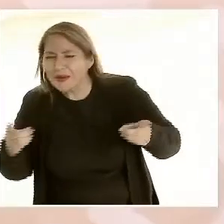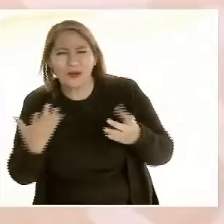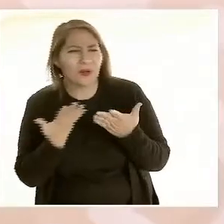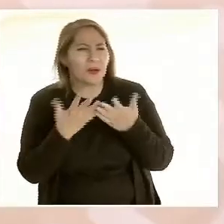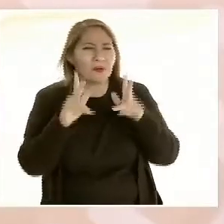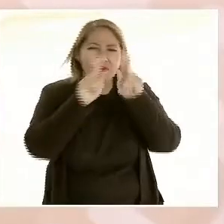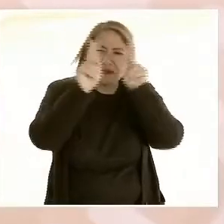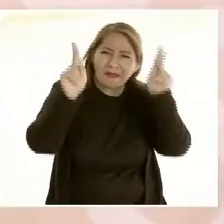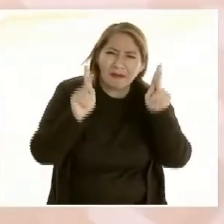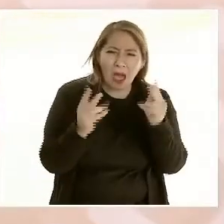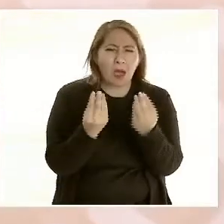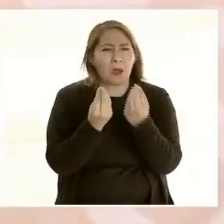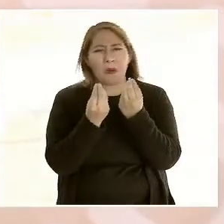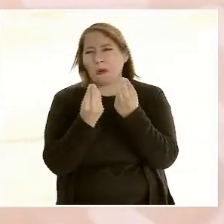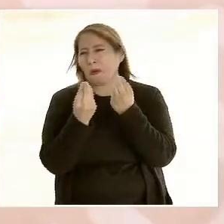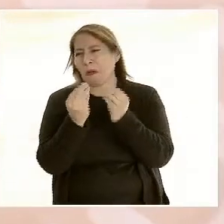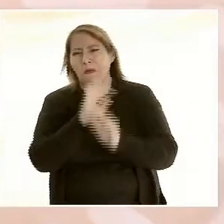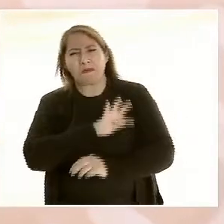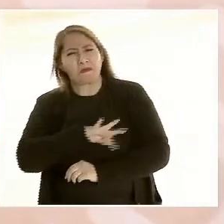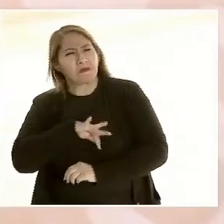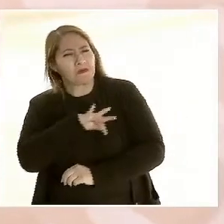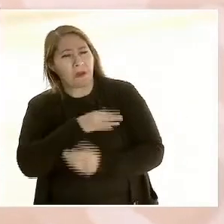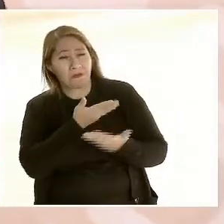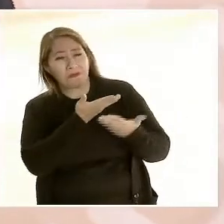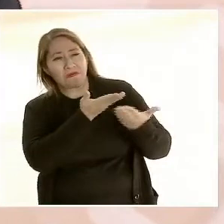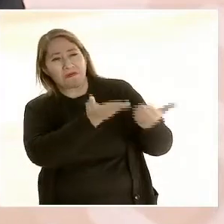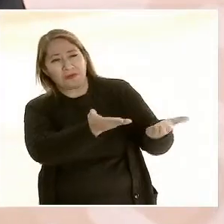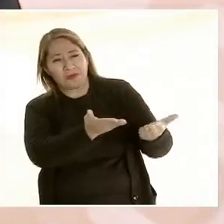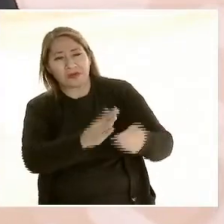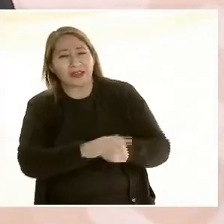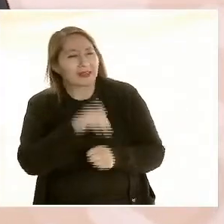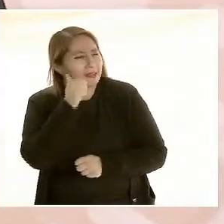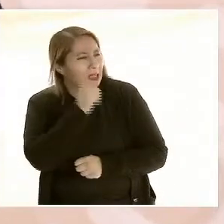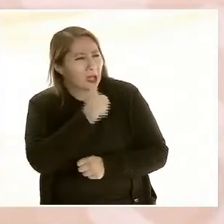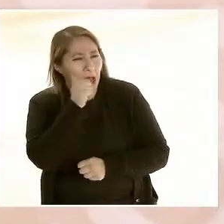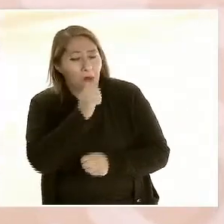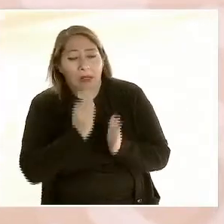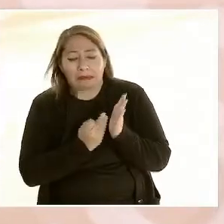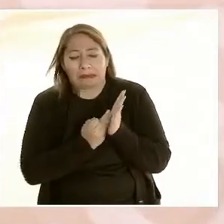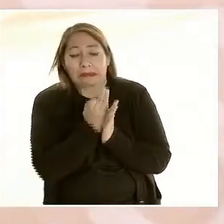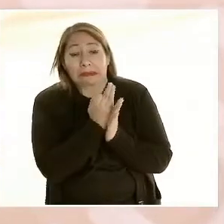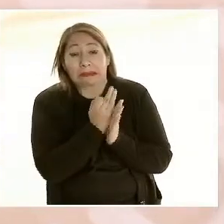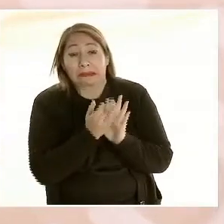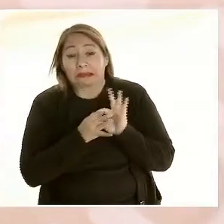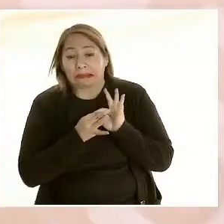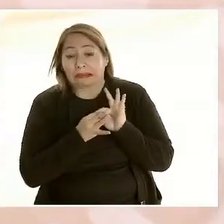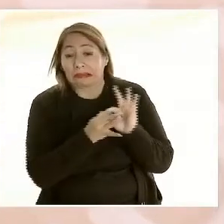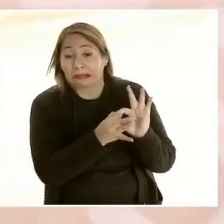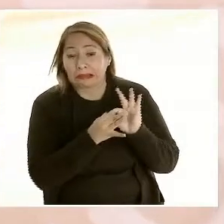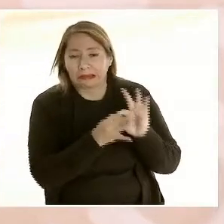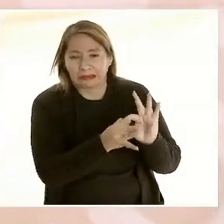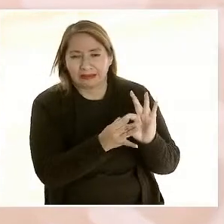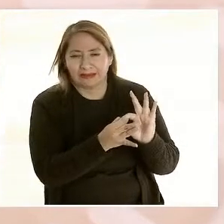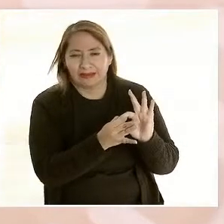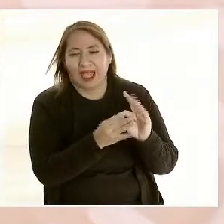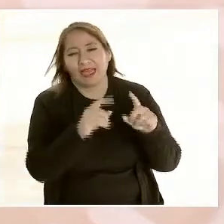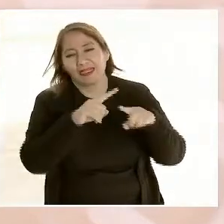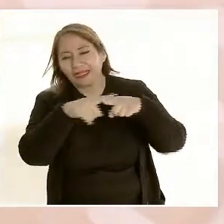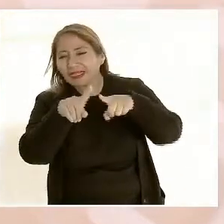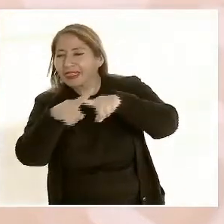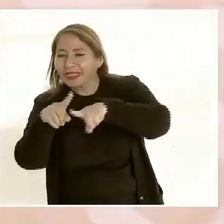bienestar y paz es refrendo de su lealtad a las